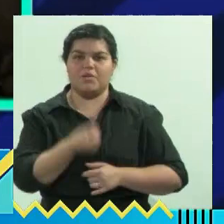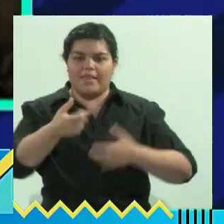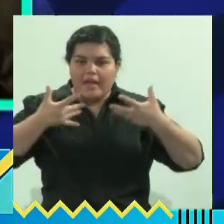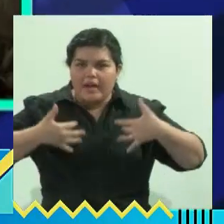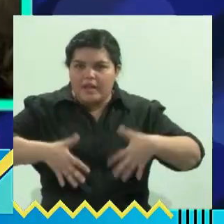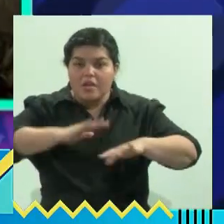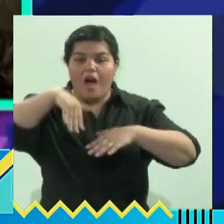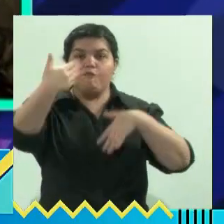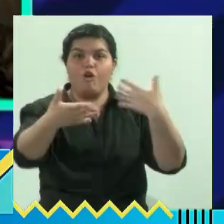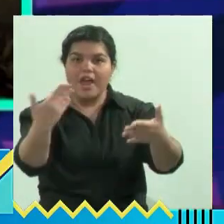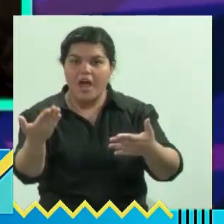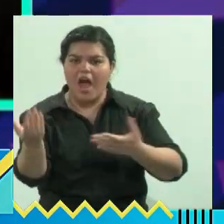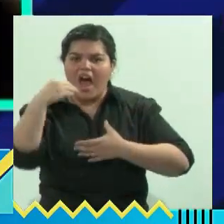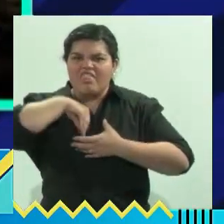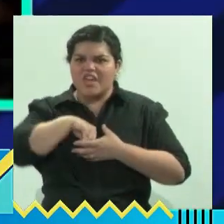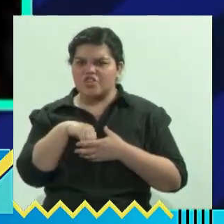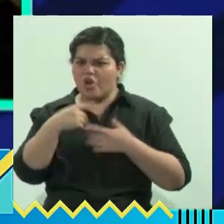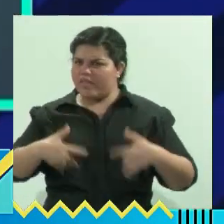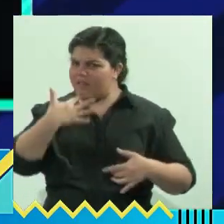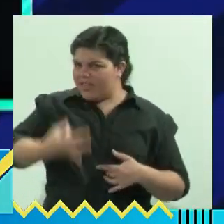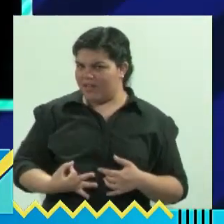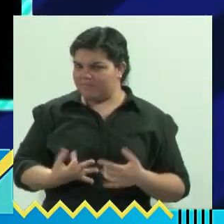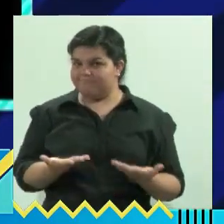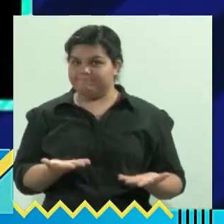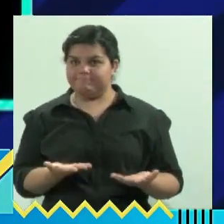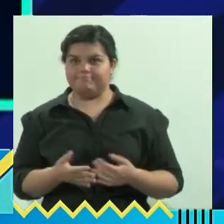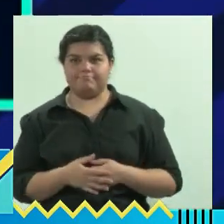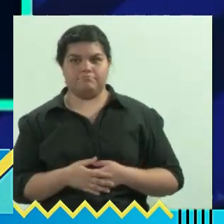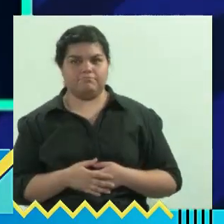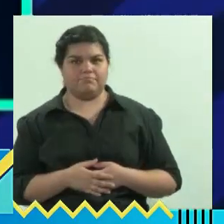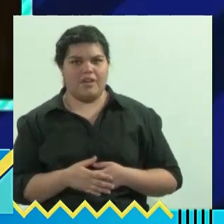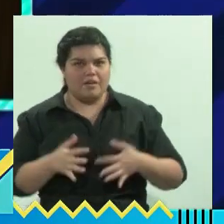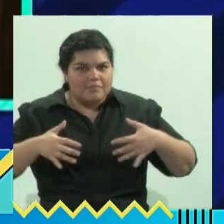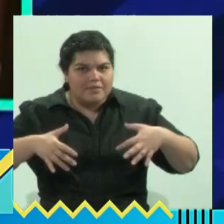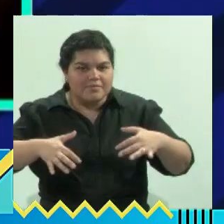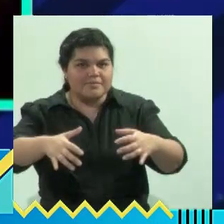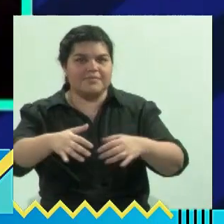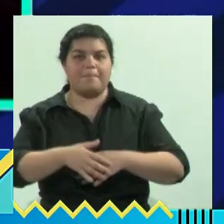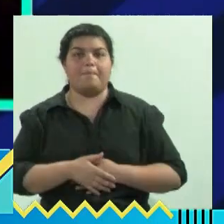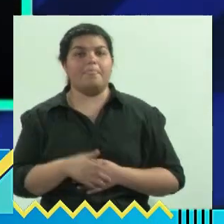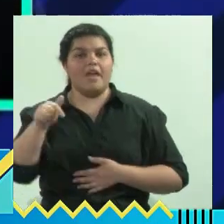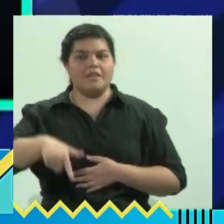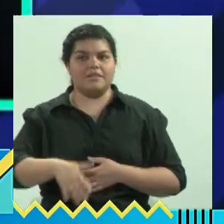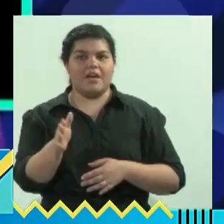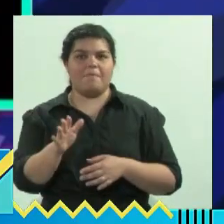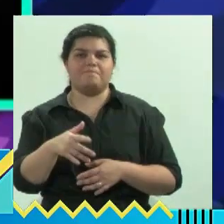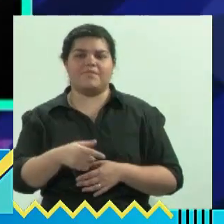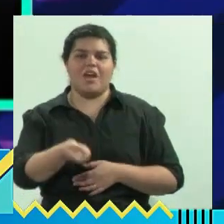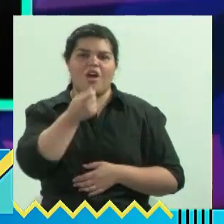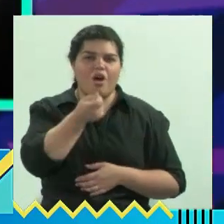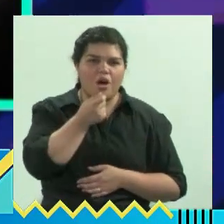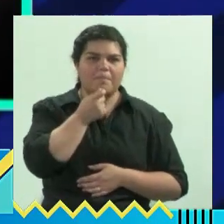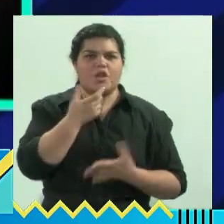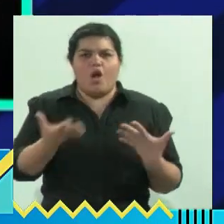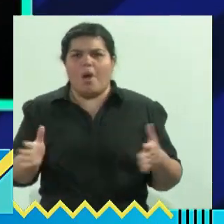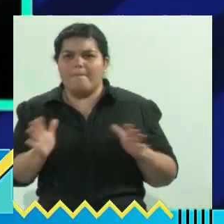que hay de afuera que los monstruos que habitan adentro nuestro. ¡Monstruo! Este es un capítulo cómico, terrorífico,